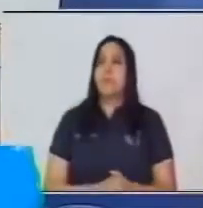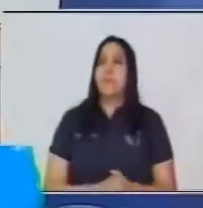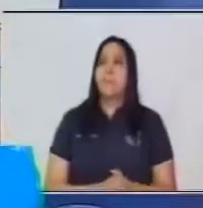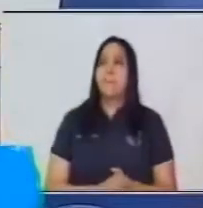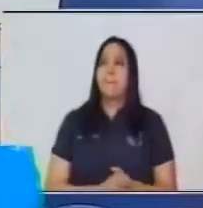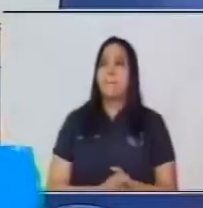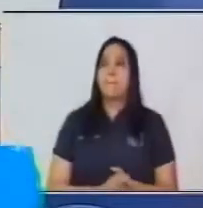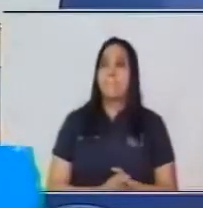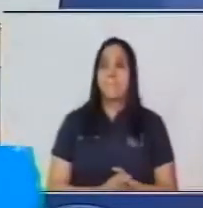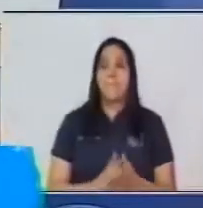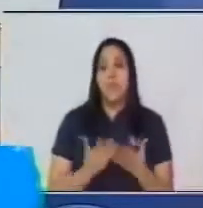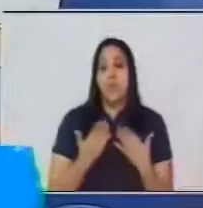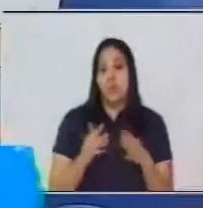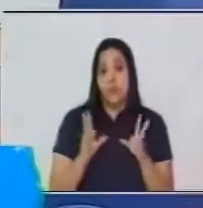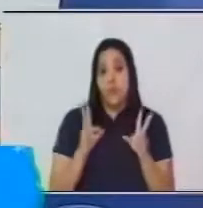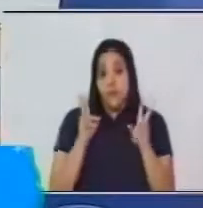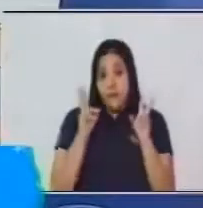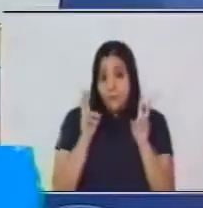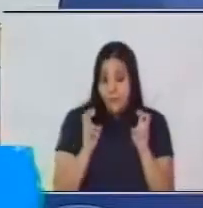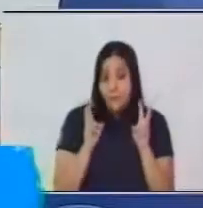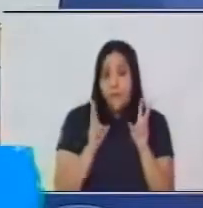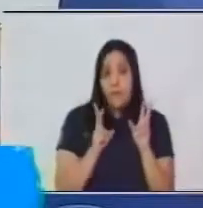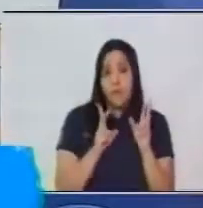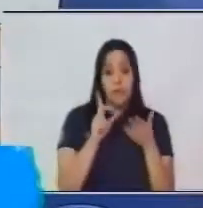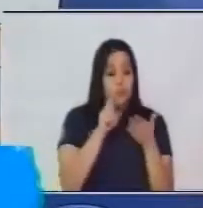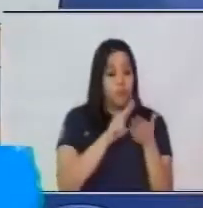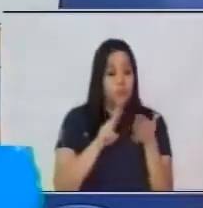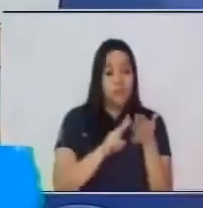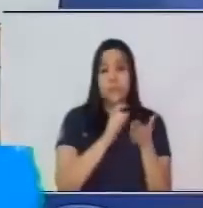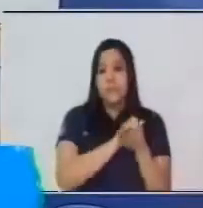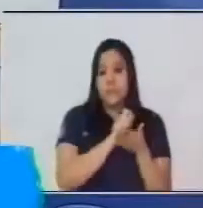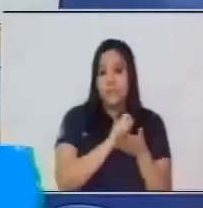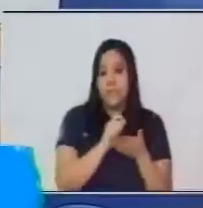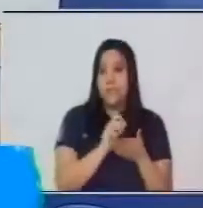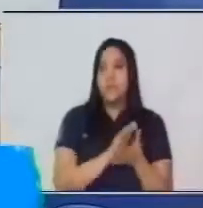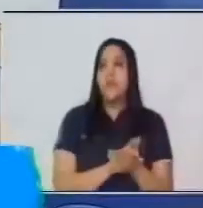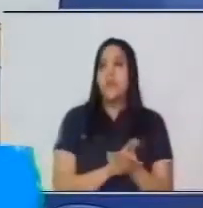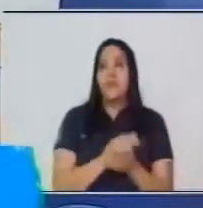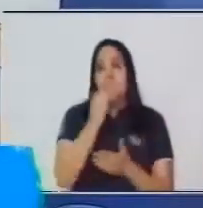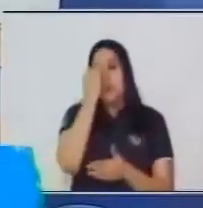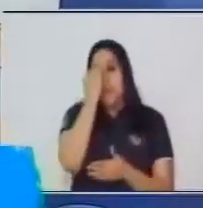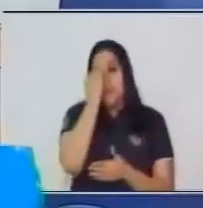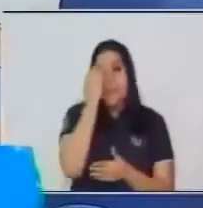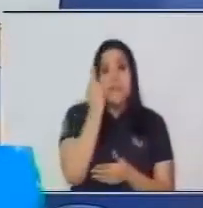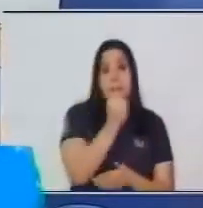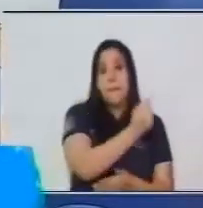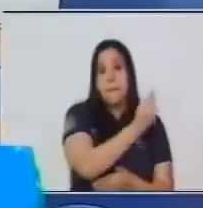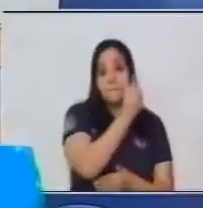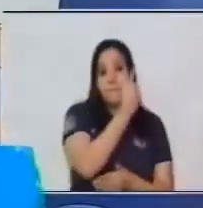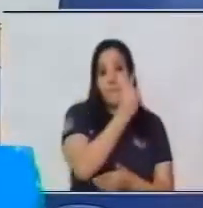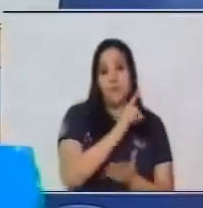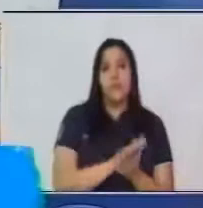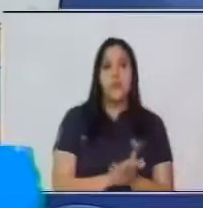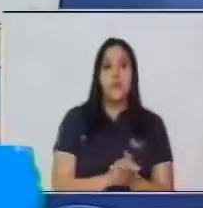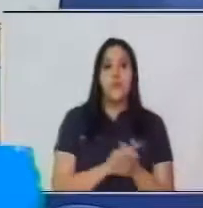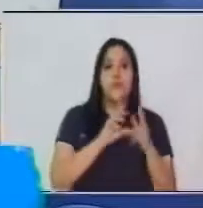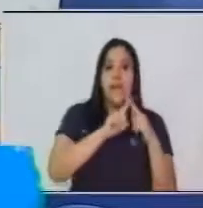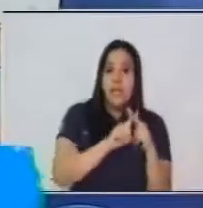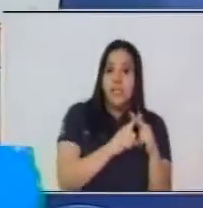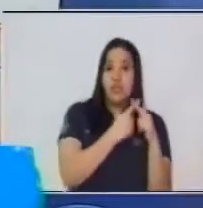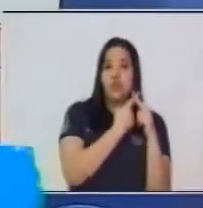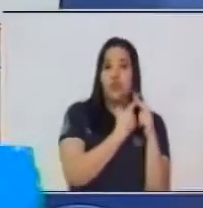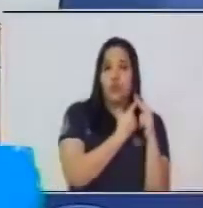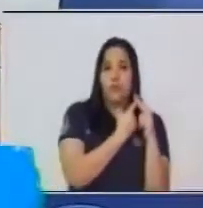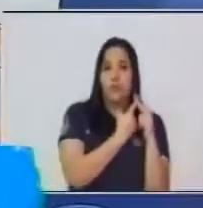Y como ya vimos el texto narrativo, tú sabes que tendrá una introducción, que puede ser nuestra viñeta 1,